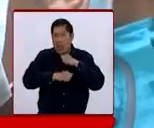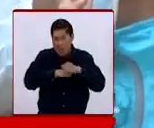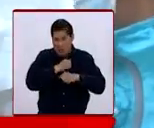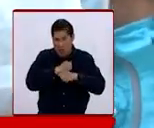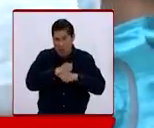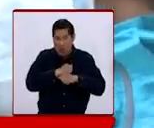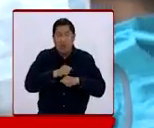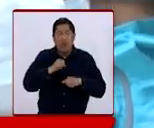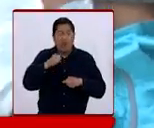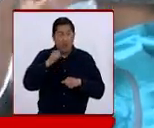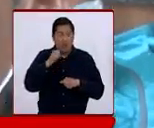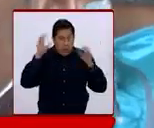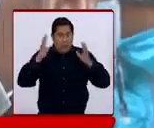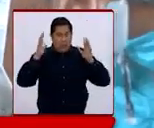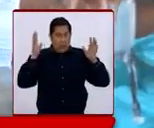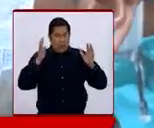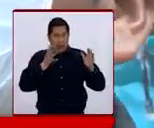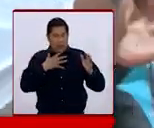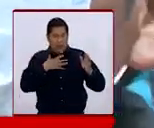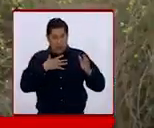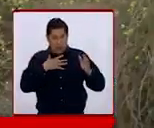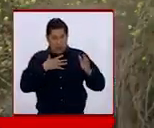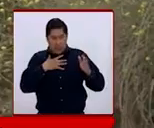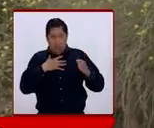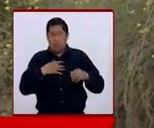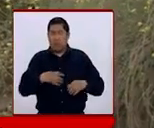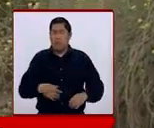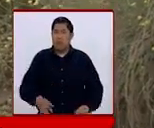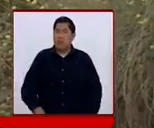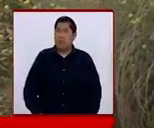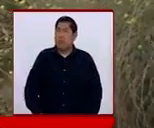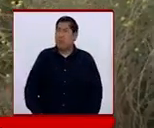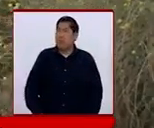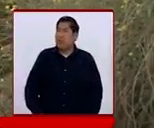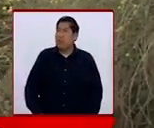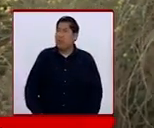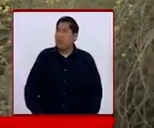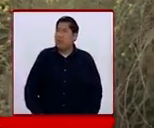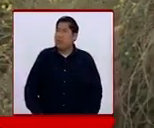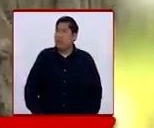Sí, estamos totalmente asustados y sorprendidos más que todo, ¿no?